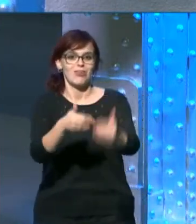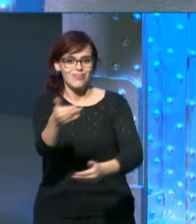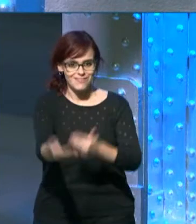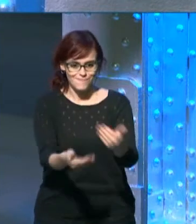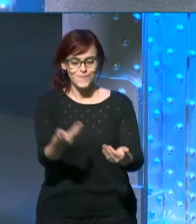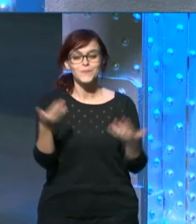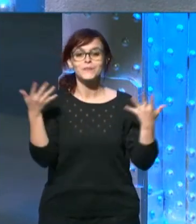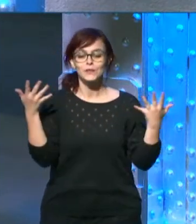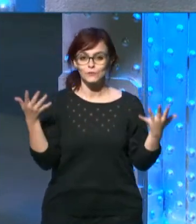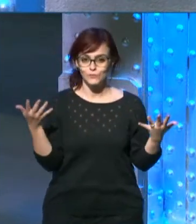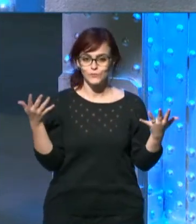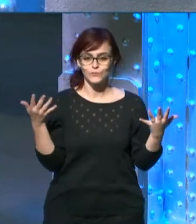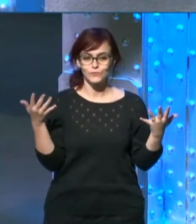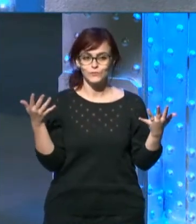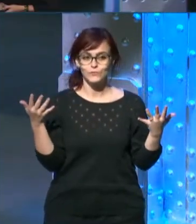escribir.